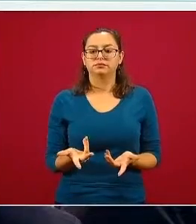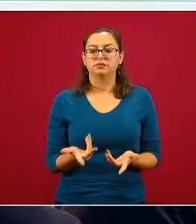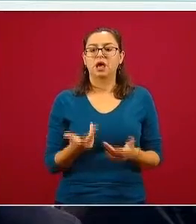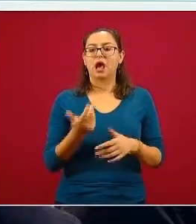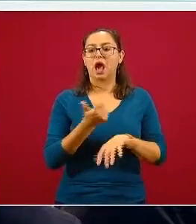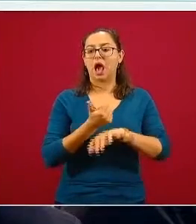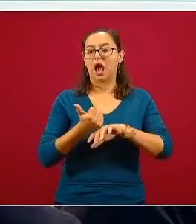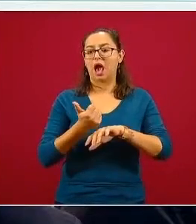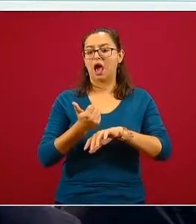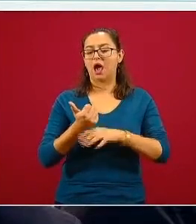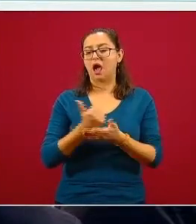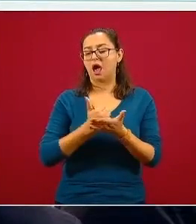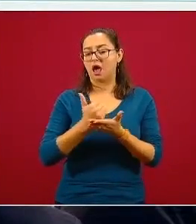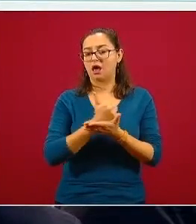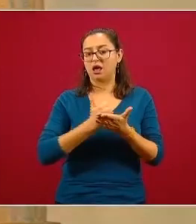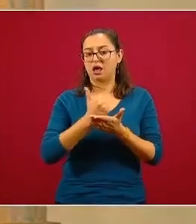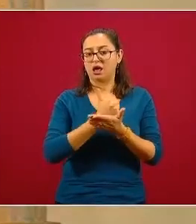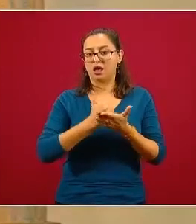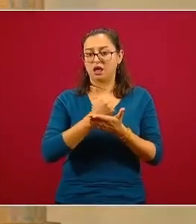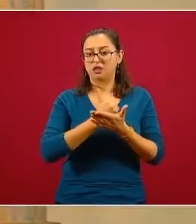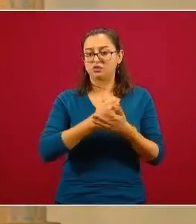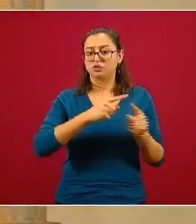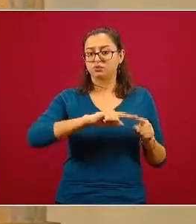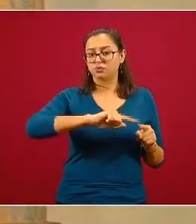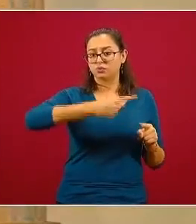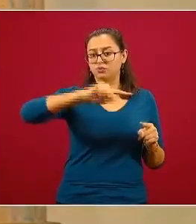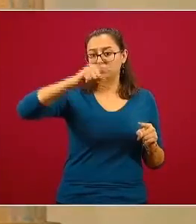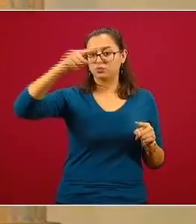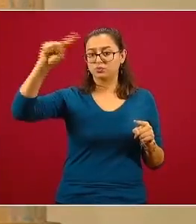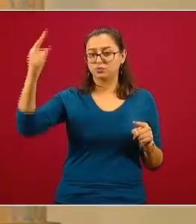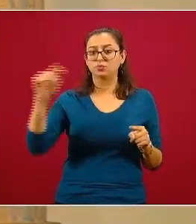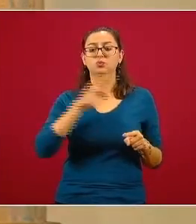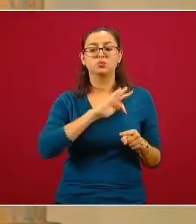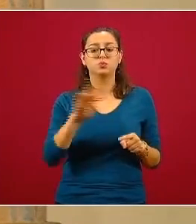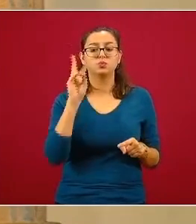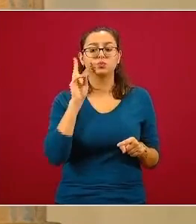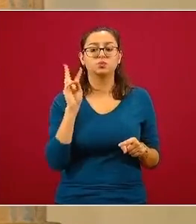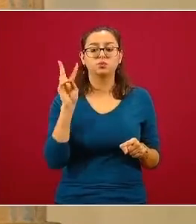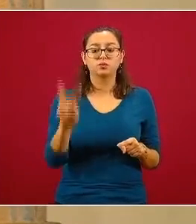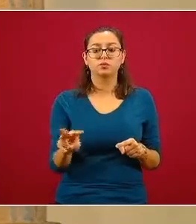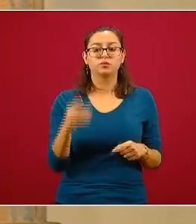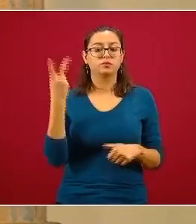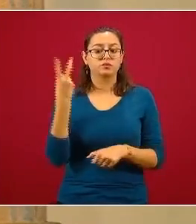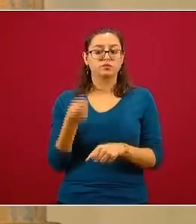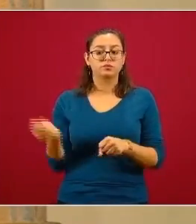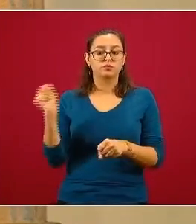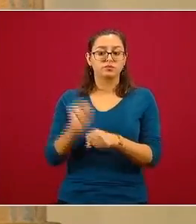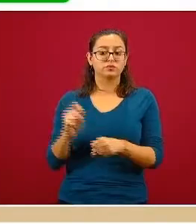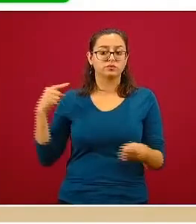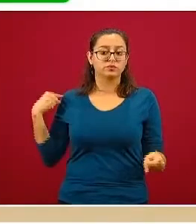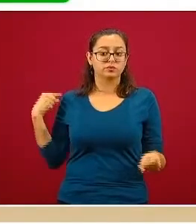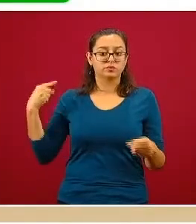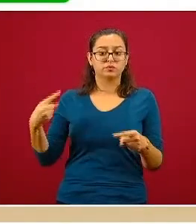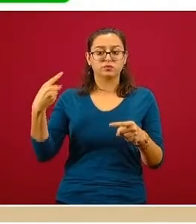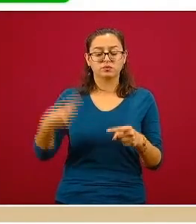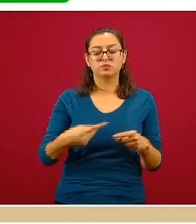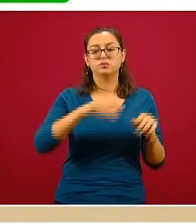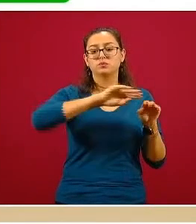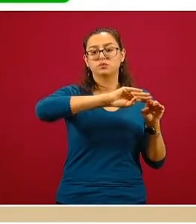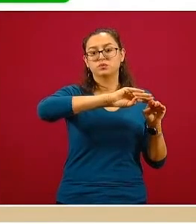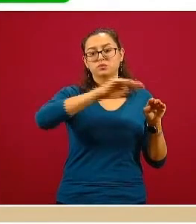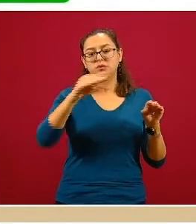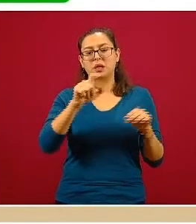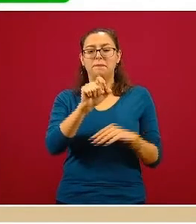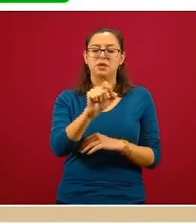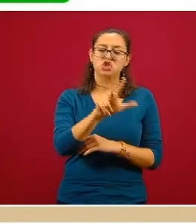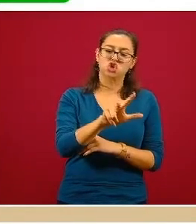la curva azul, que está hasta la parte superior. Ya teníamos 2 semanas previas de meseta, hacia